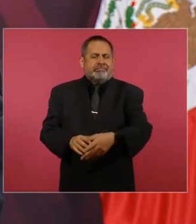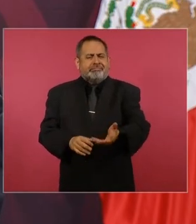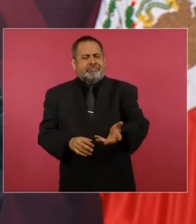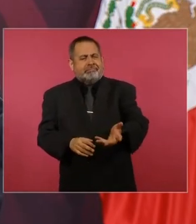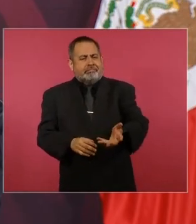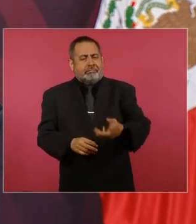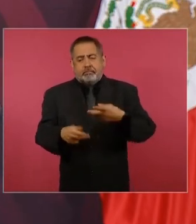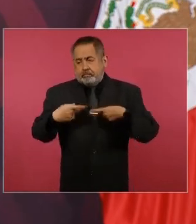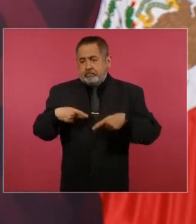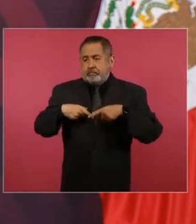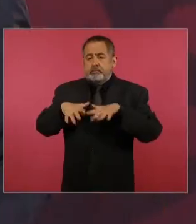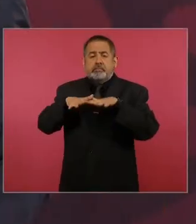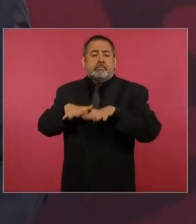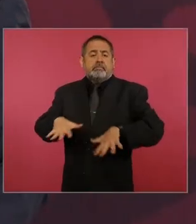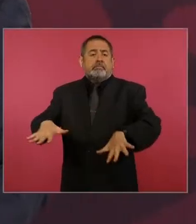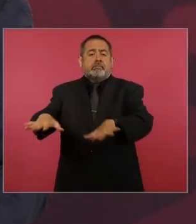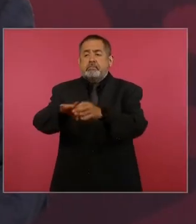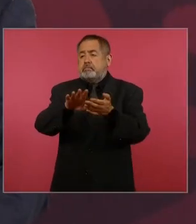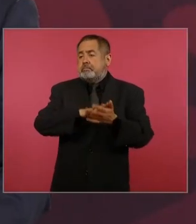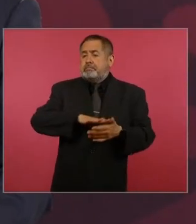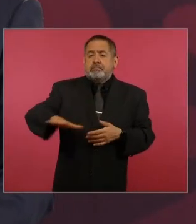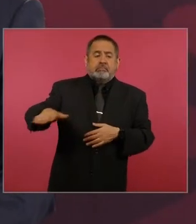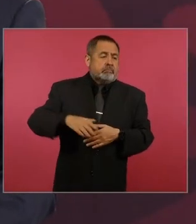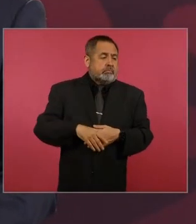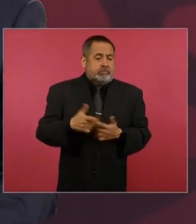El pueblo raso,